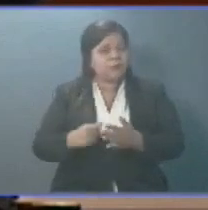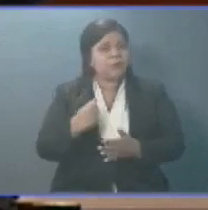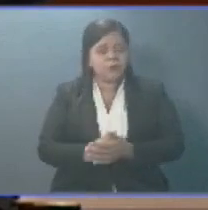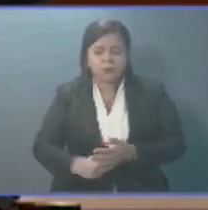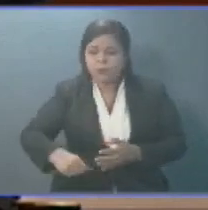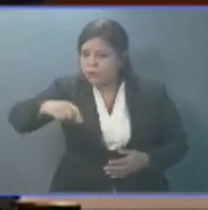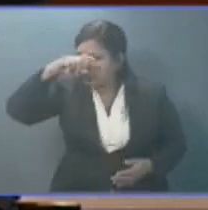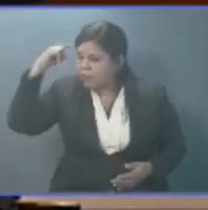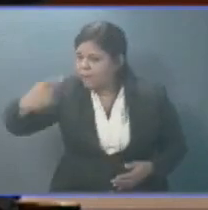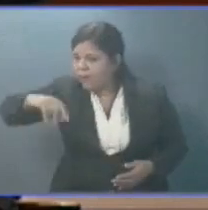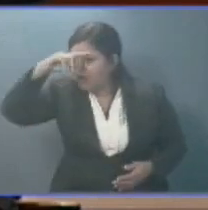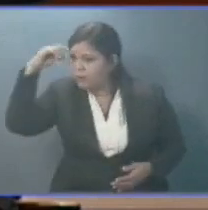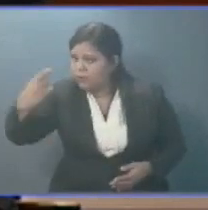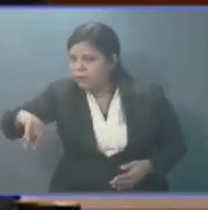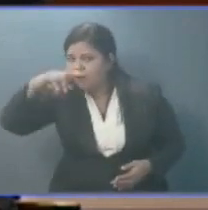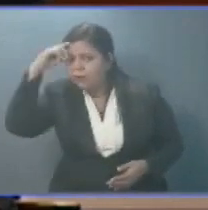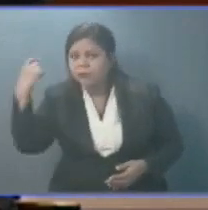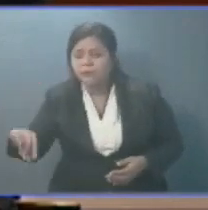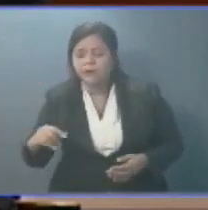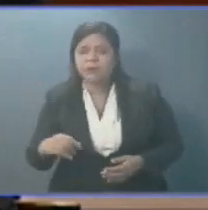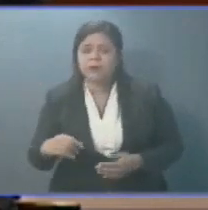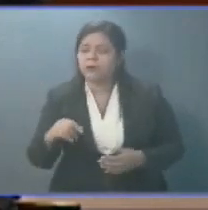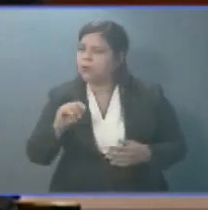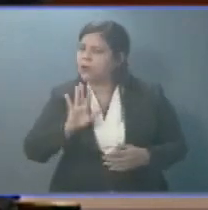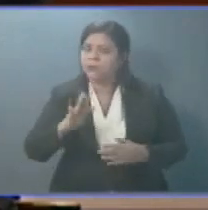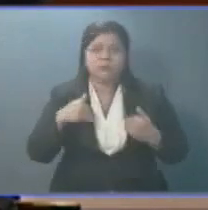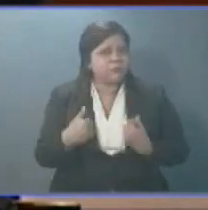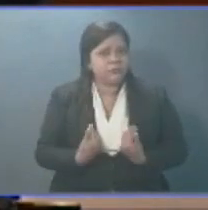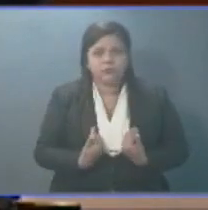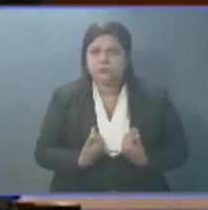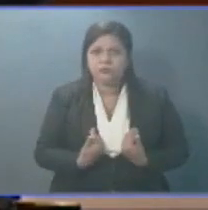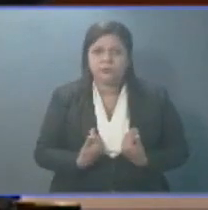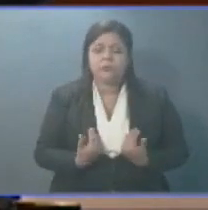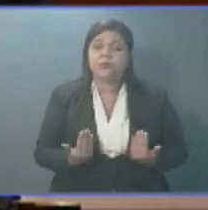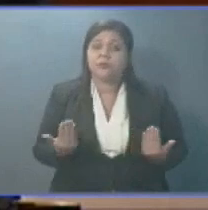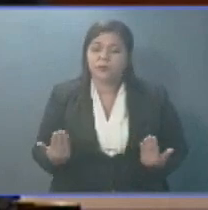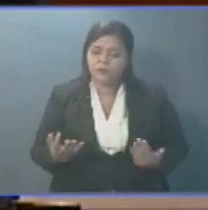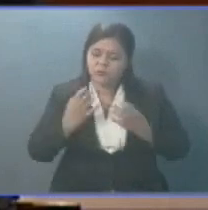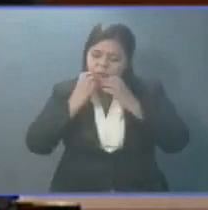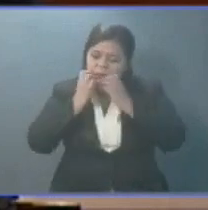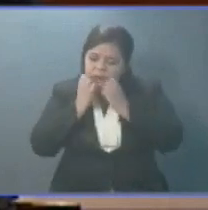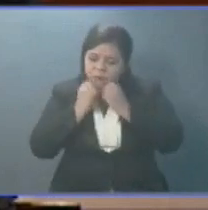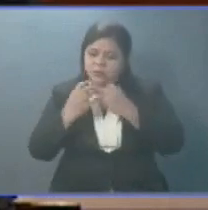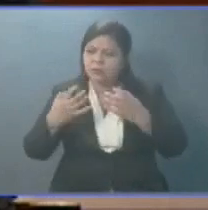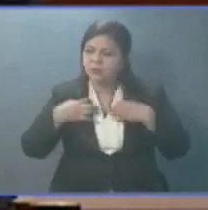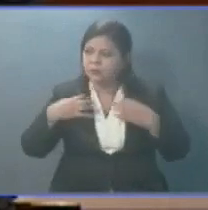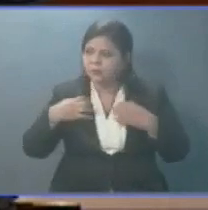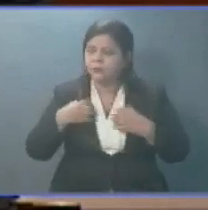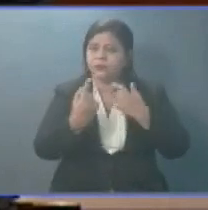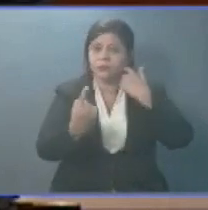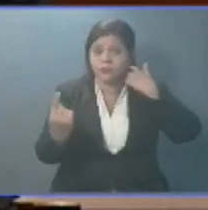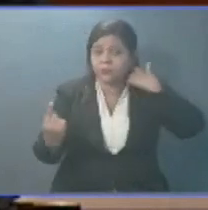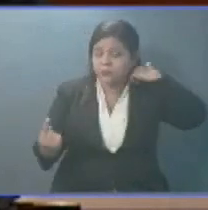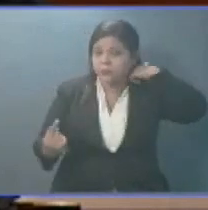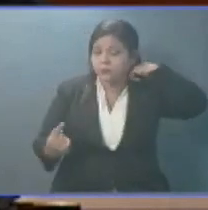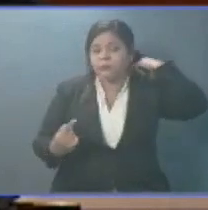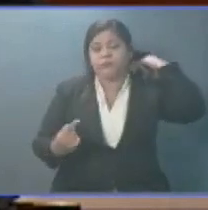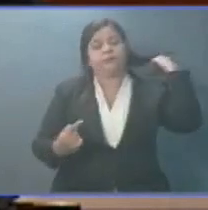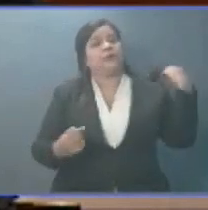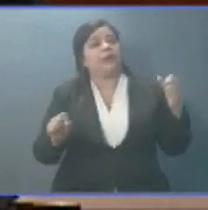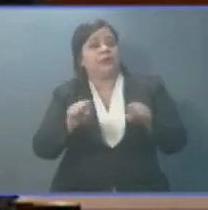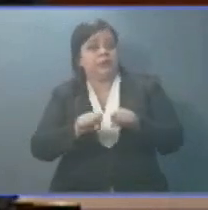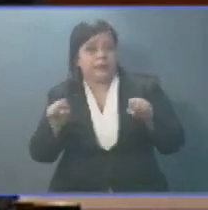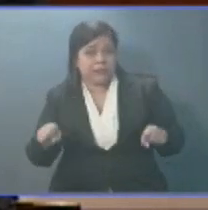trabajando hombro a hombro era incansable por salvaguardar la vida de los salvadoreños el sistema de salud